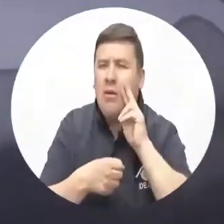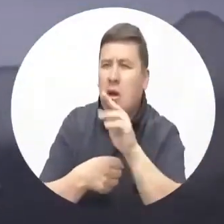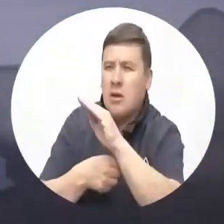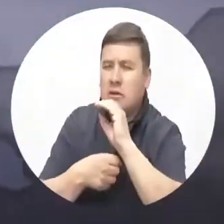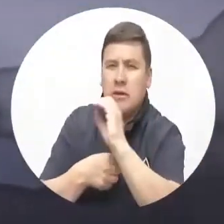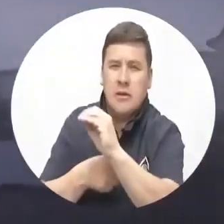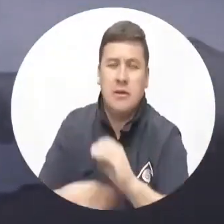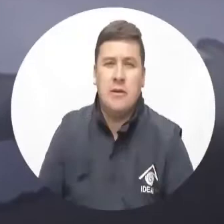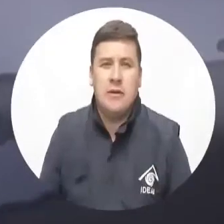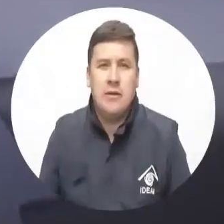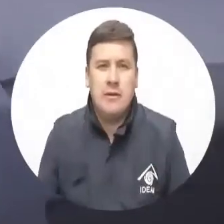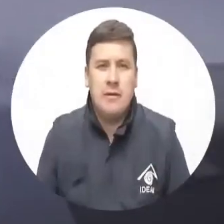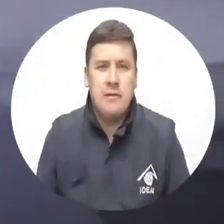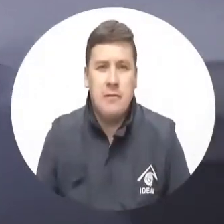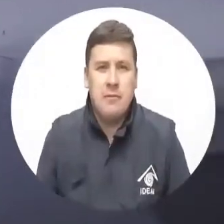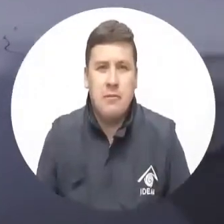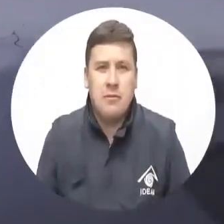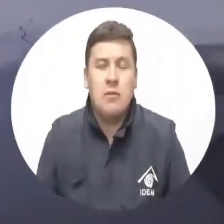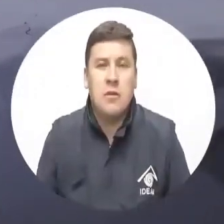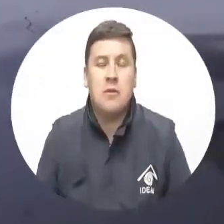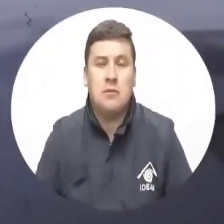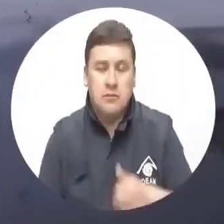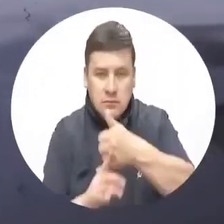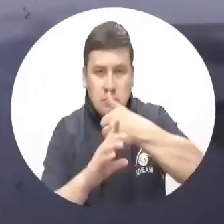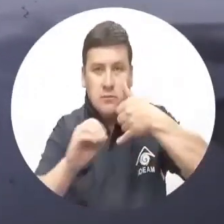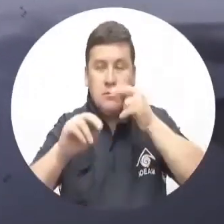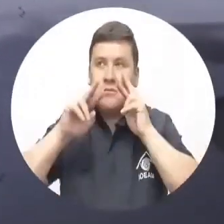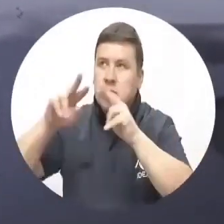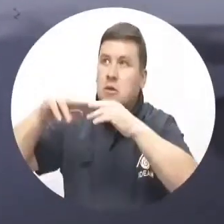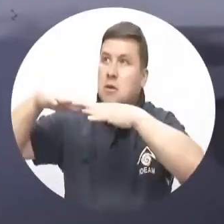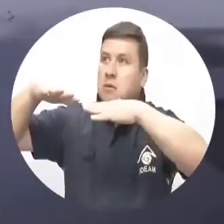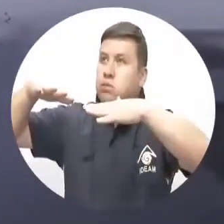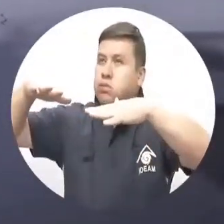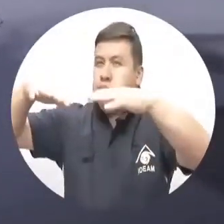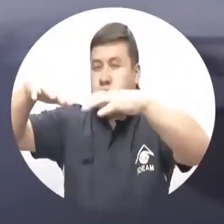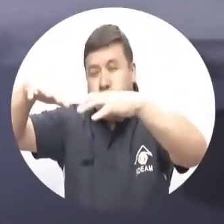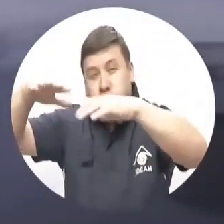Mientras que en la Orinoquía tendremos tiempo seco en gran parte de la región.